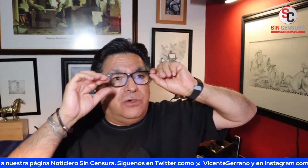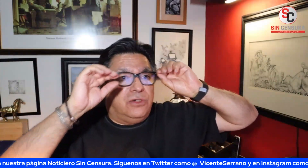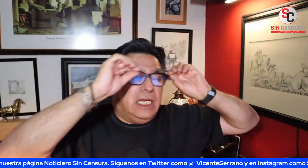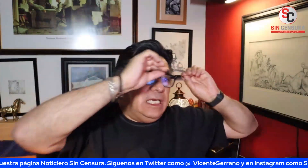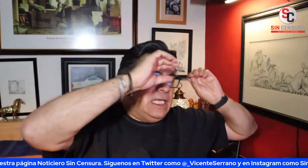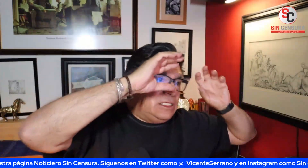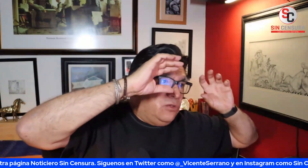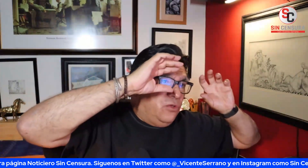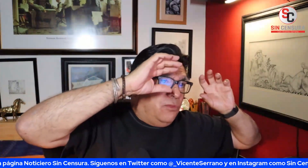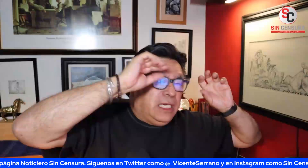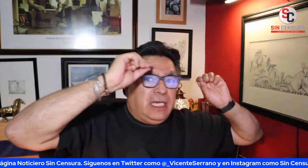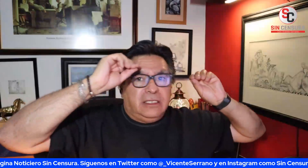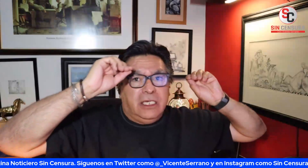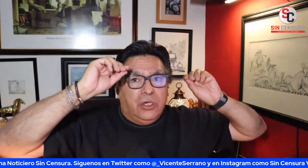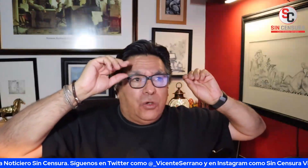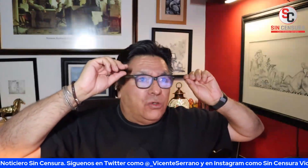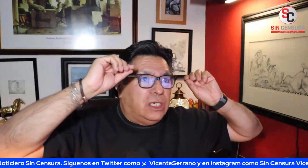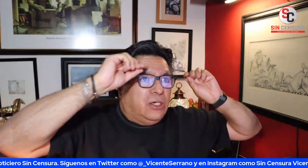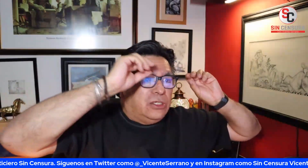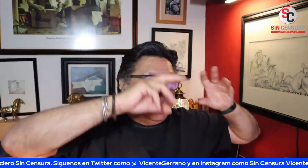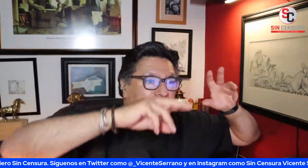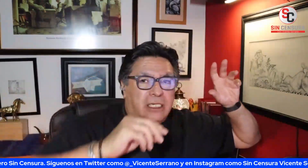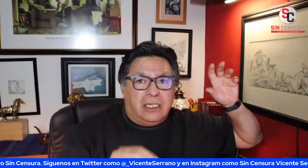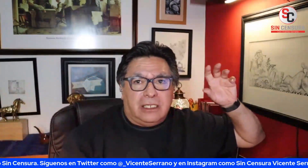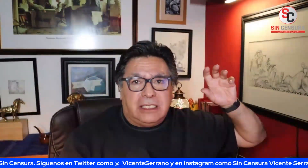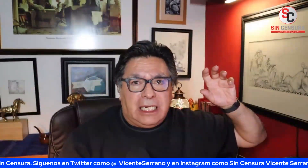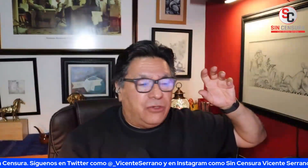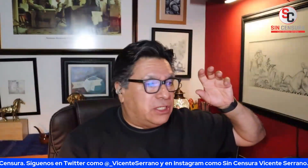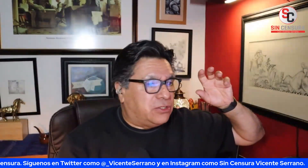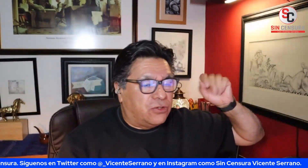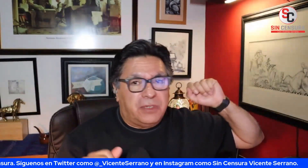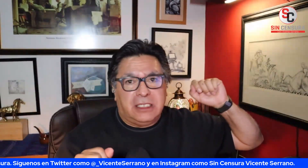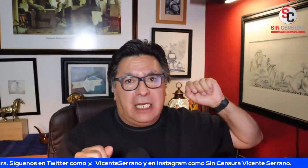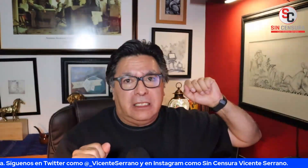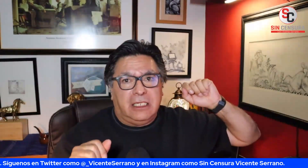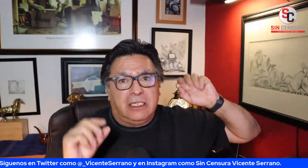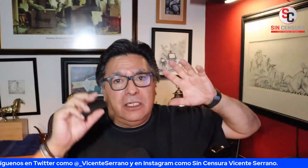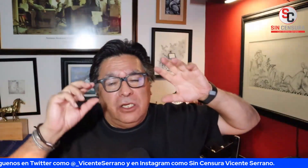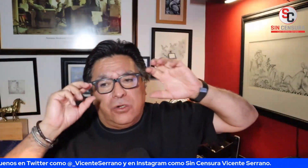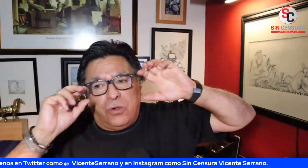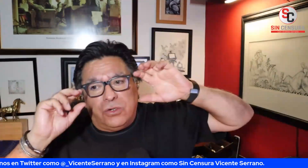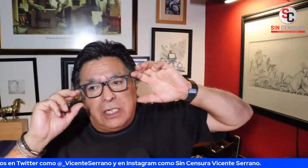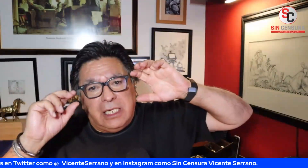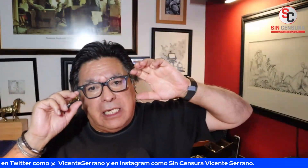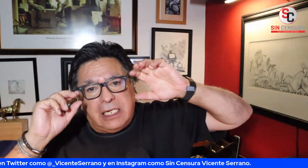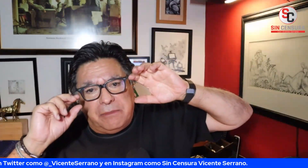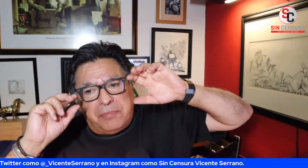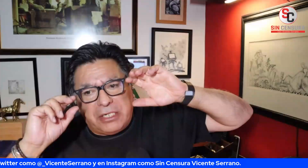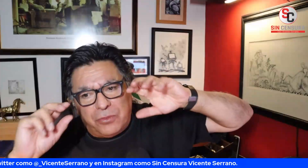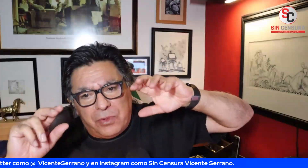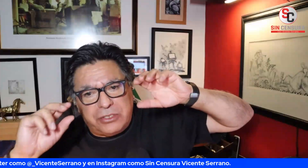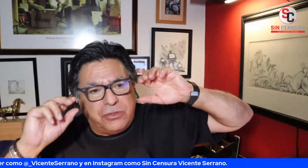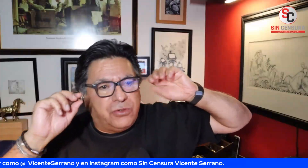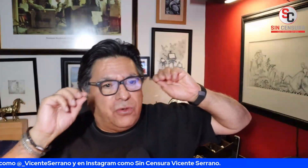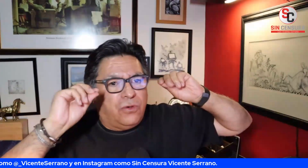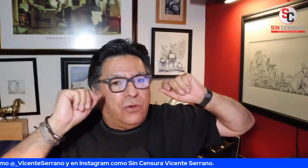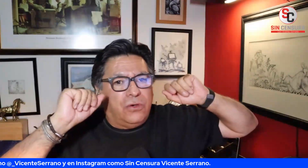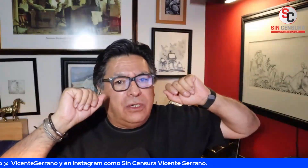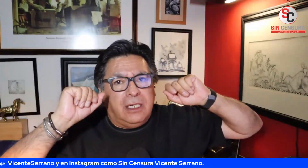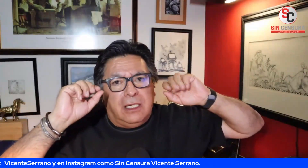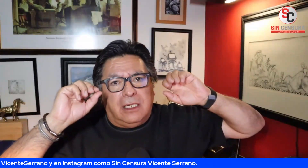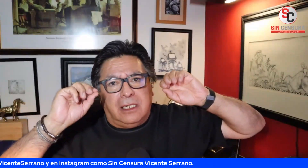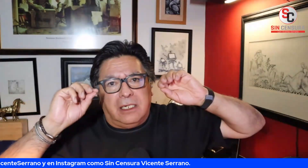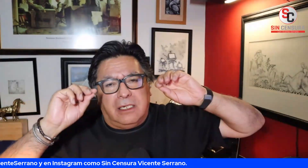Davidson, las nóminas con salarios exorbitantes, con presupuestos o